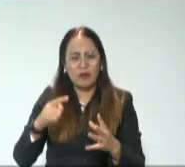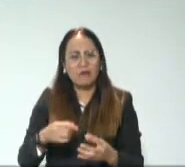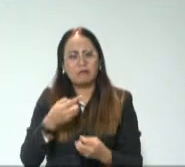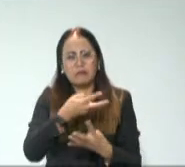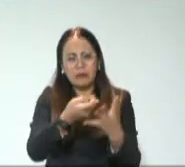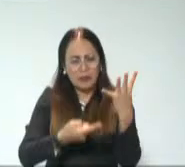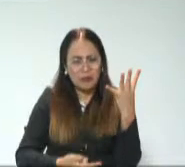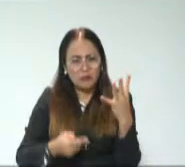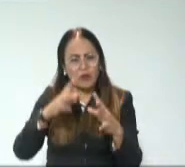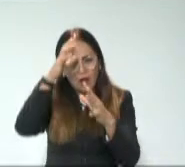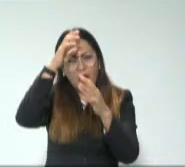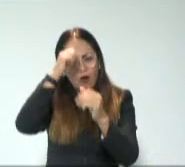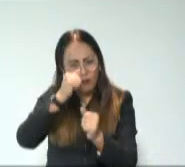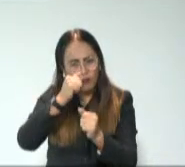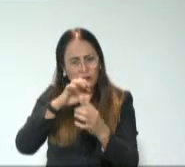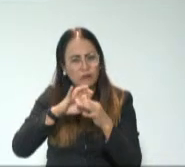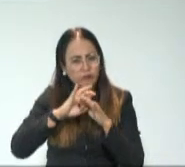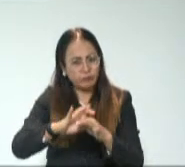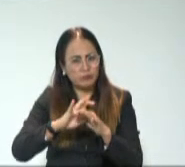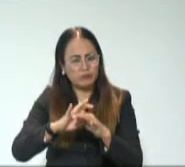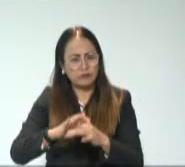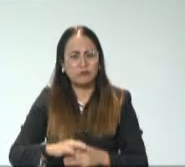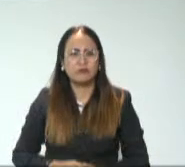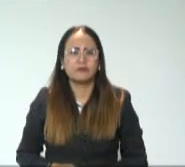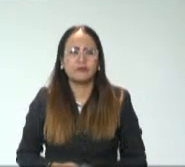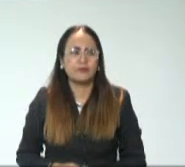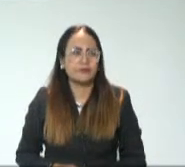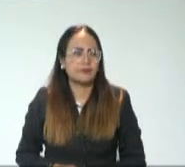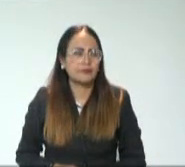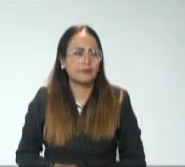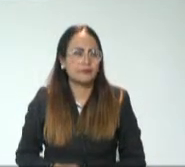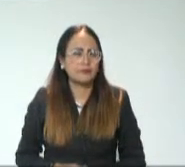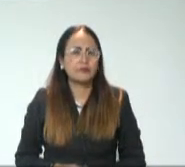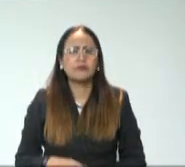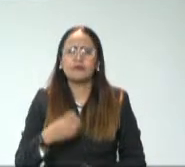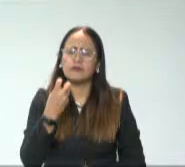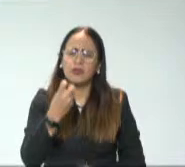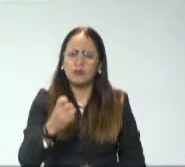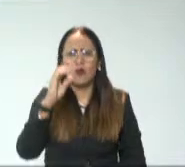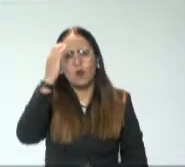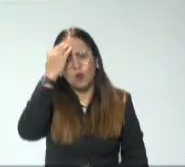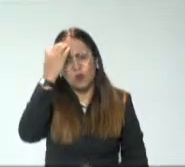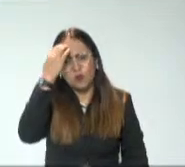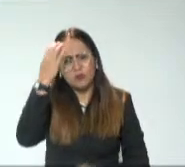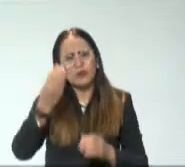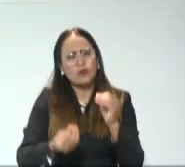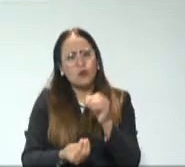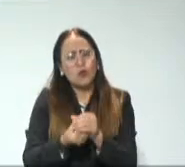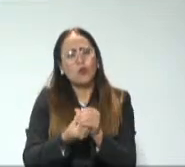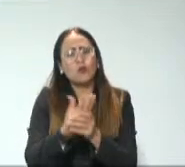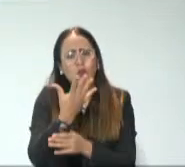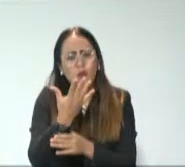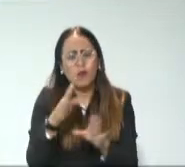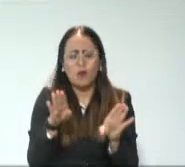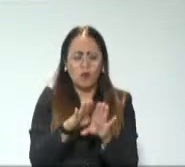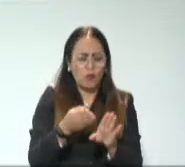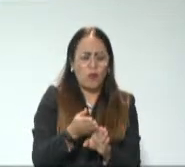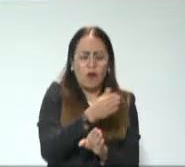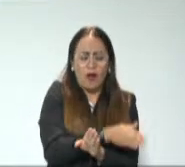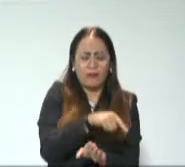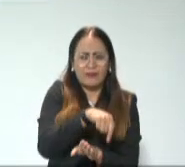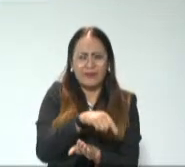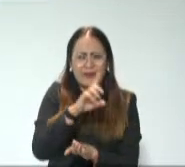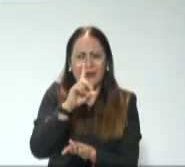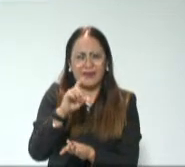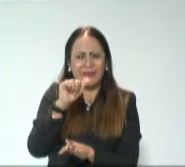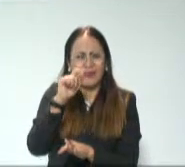compar y este lo que genera es conocimiento renovado a partir de datos a